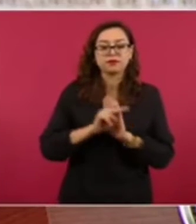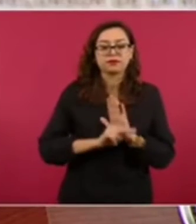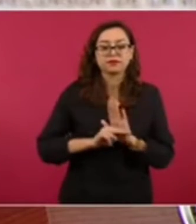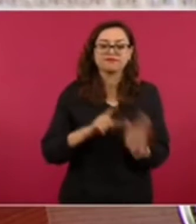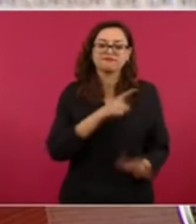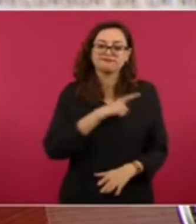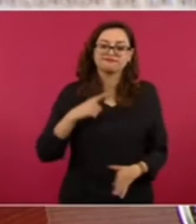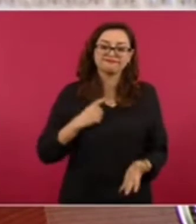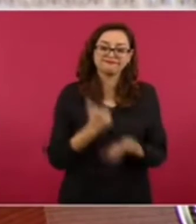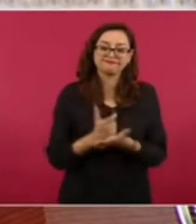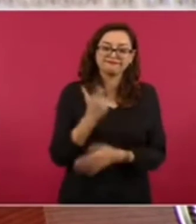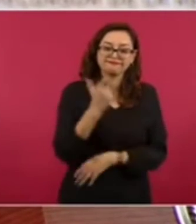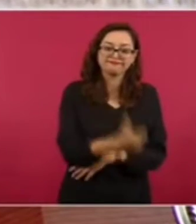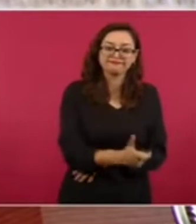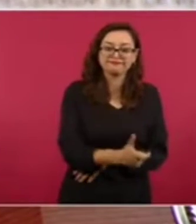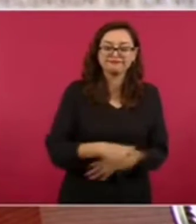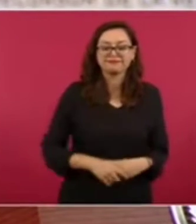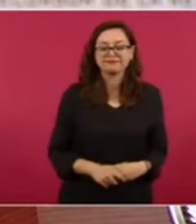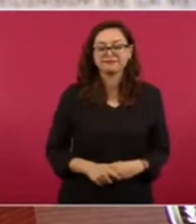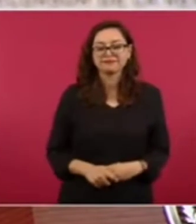pagar, ¿no?